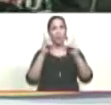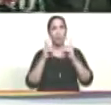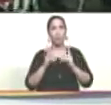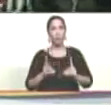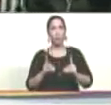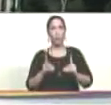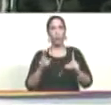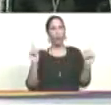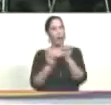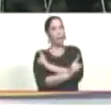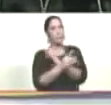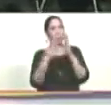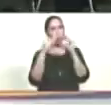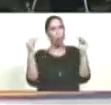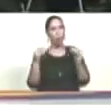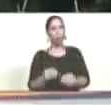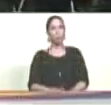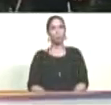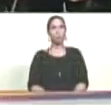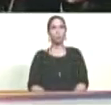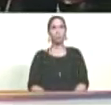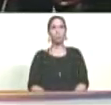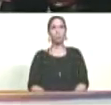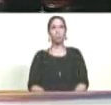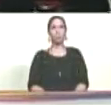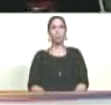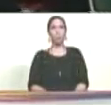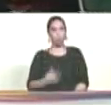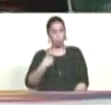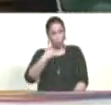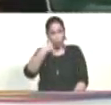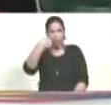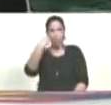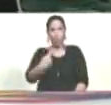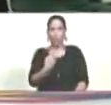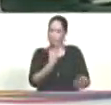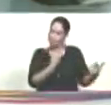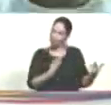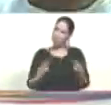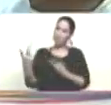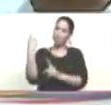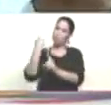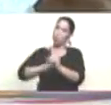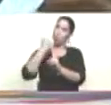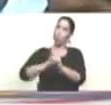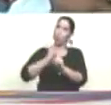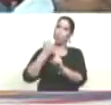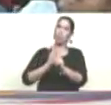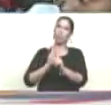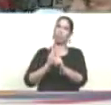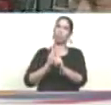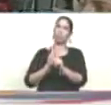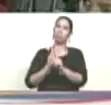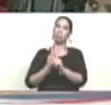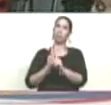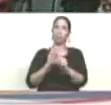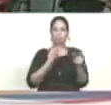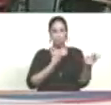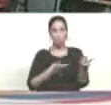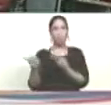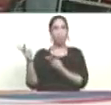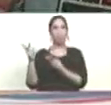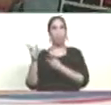lo cambien todo. Por eso es que yo digo, bienvenida a la lucha de clases, bienvenida